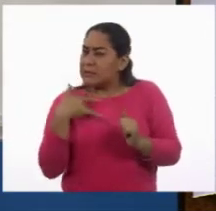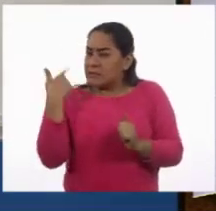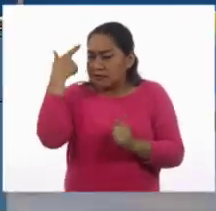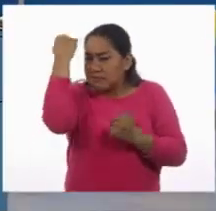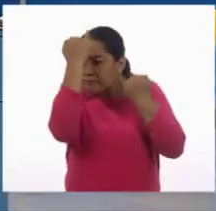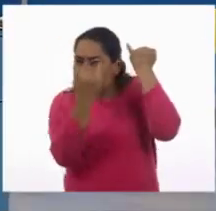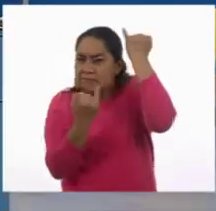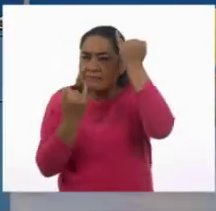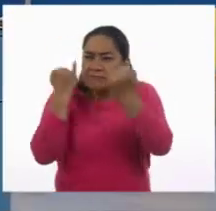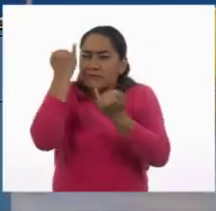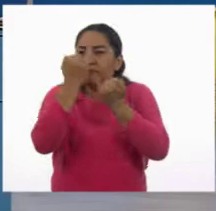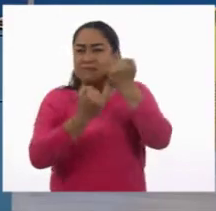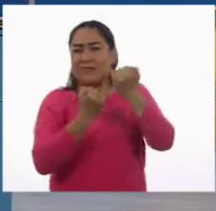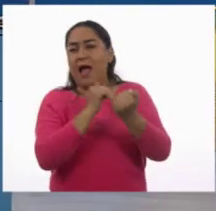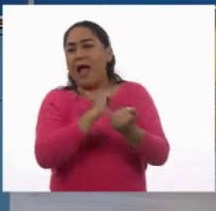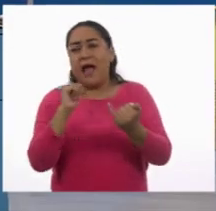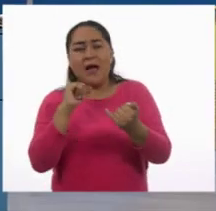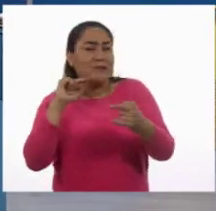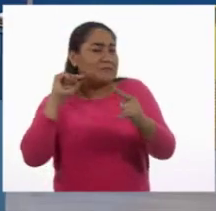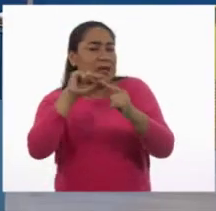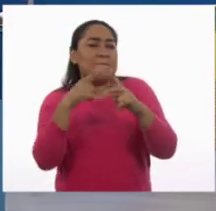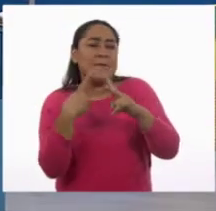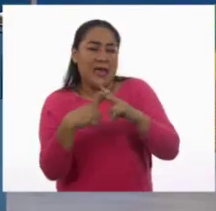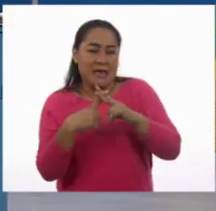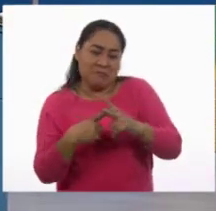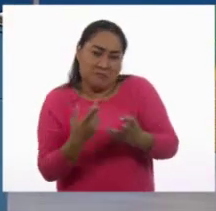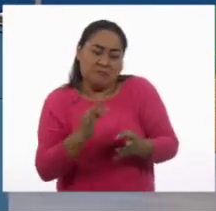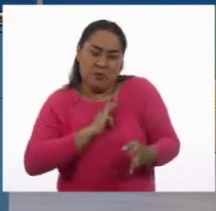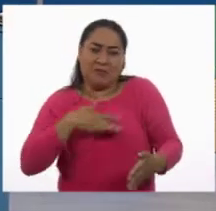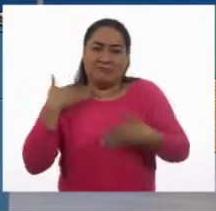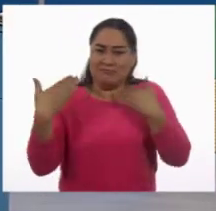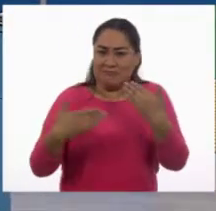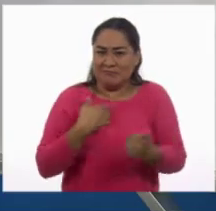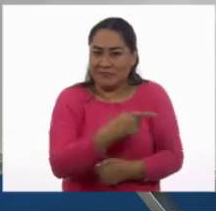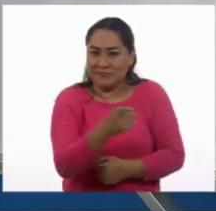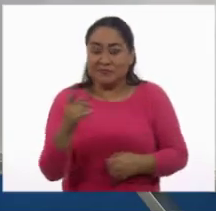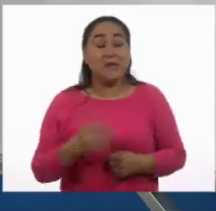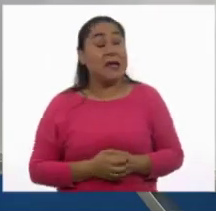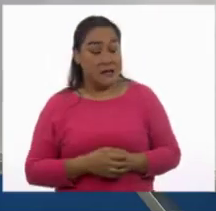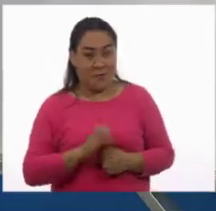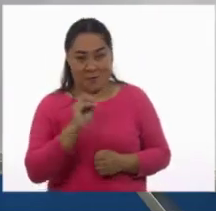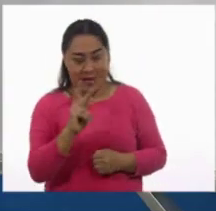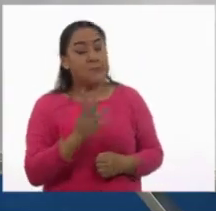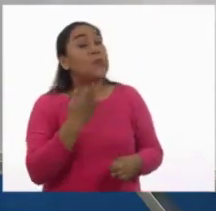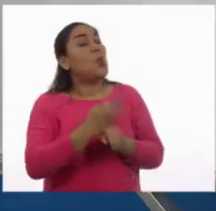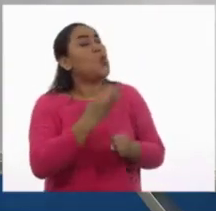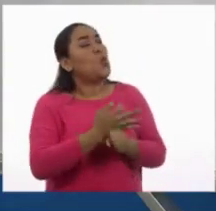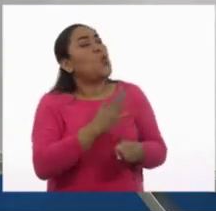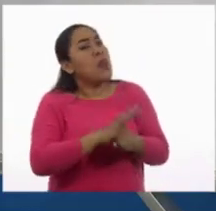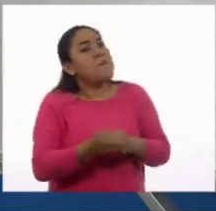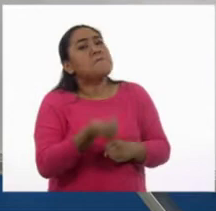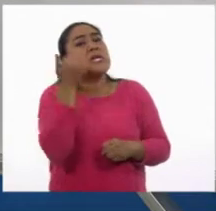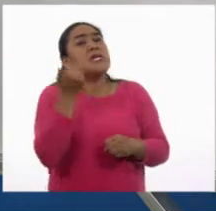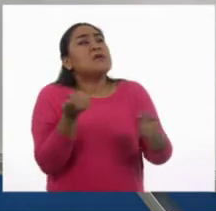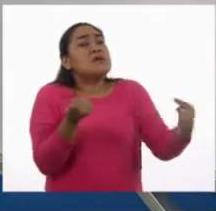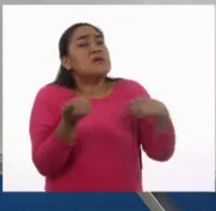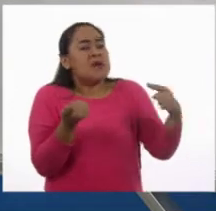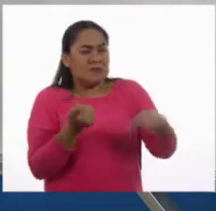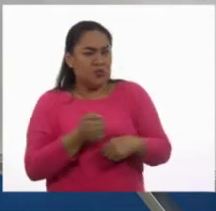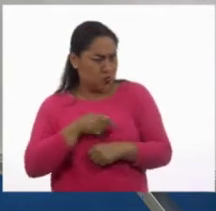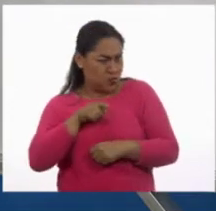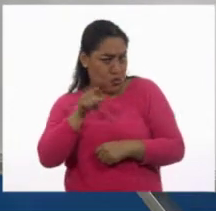diviertan. Perfecto. Y entonces, ahora sí, ¿quién va a empezar? ¿Quién va a empezar? Adelante, María,